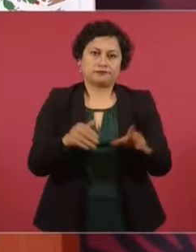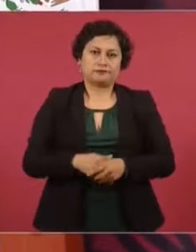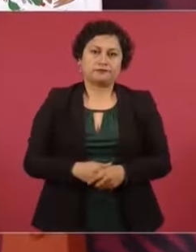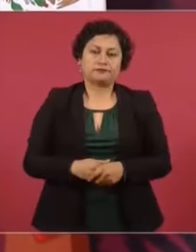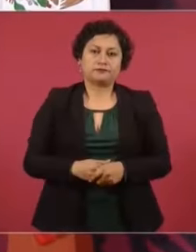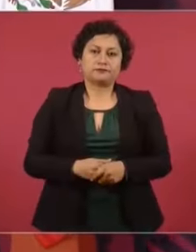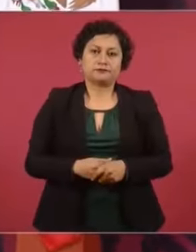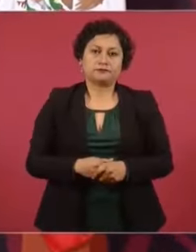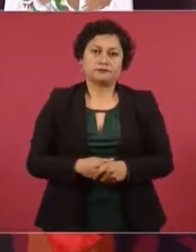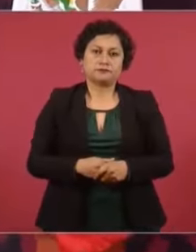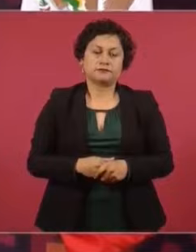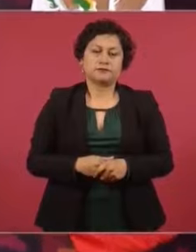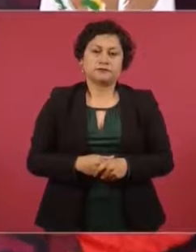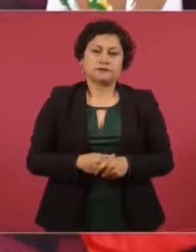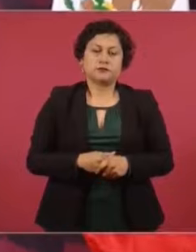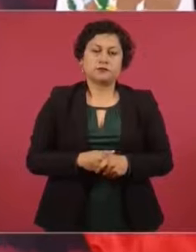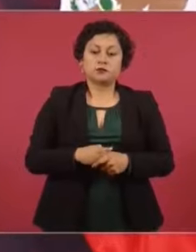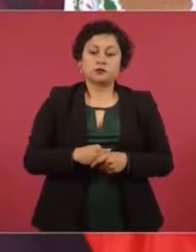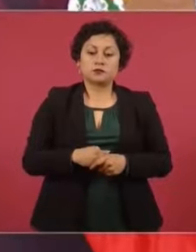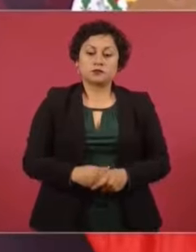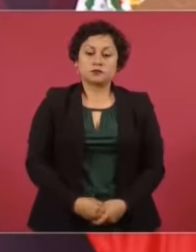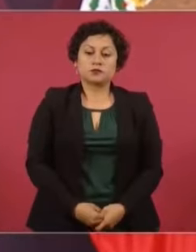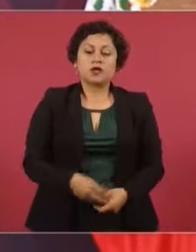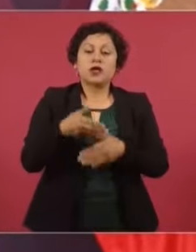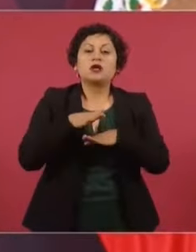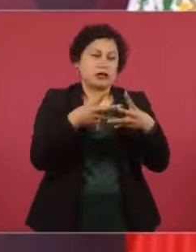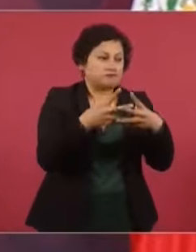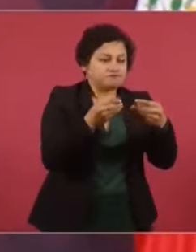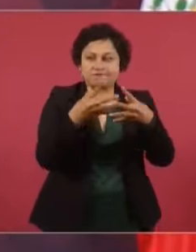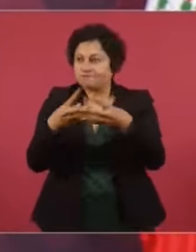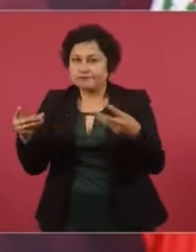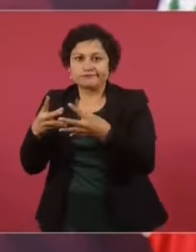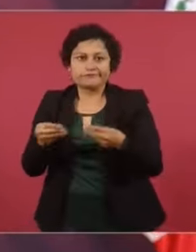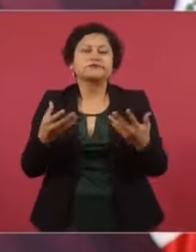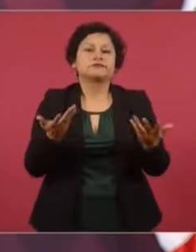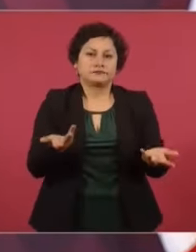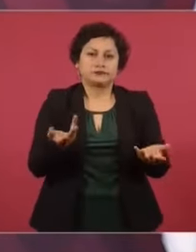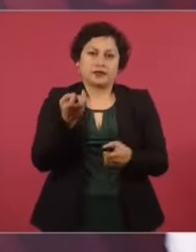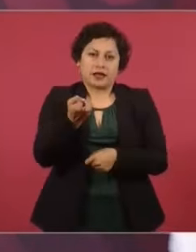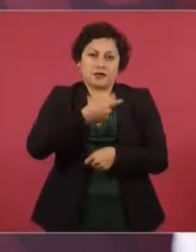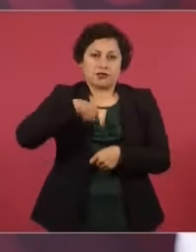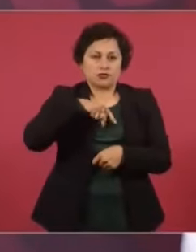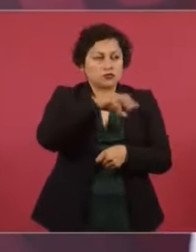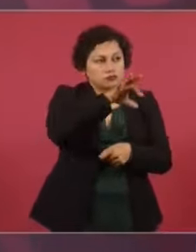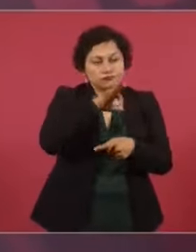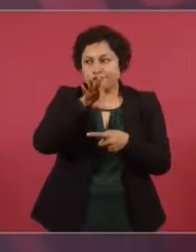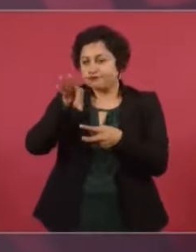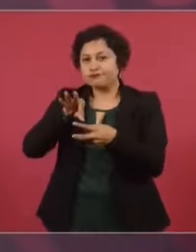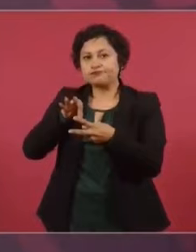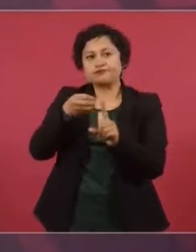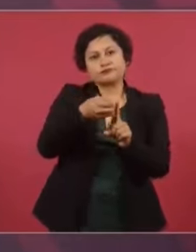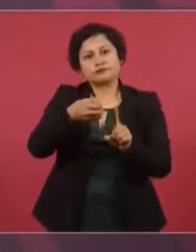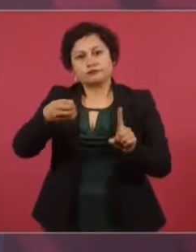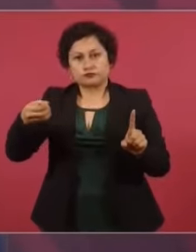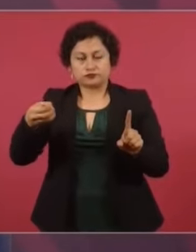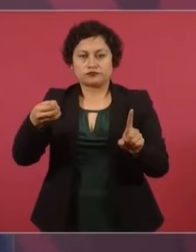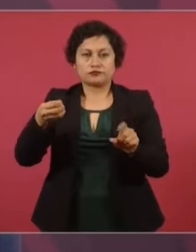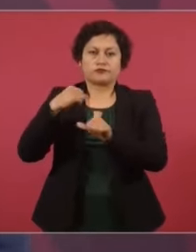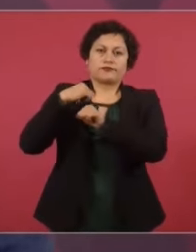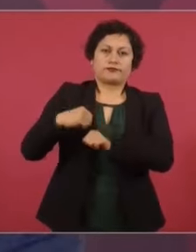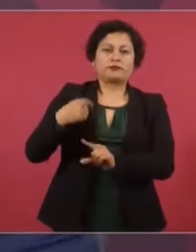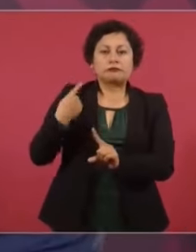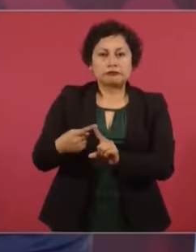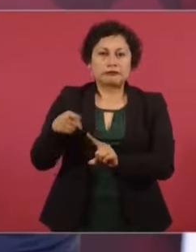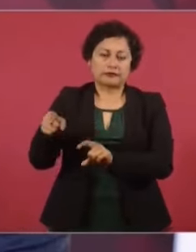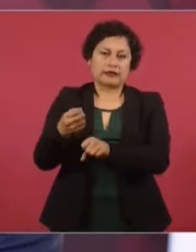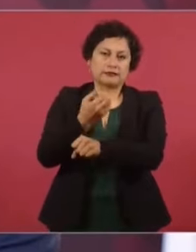hay en cuanto a los desaparecidos. Y se está poniendo orden. Y la Secretaría de Gobernación está